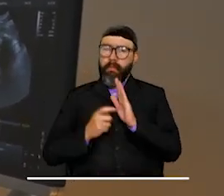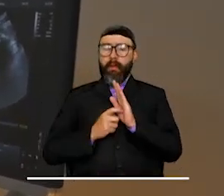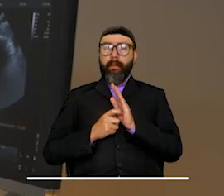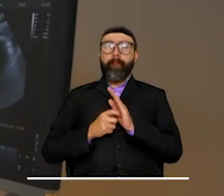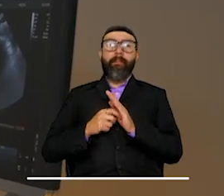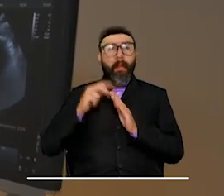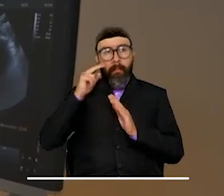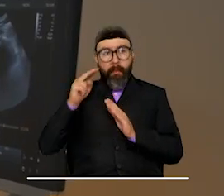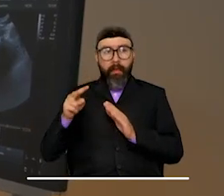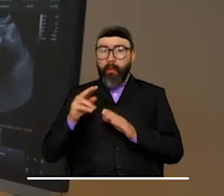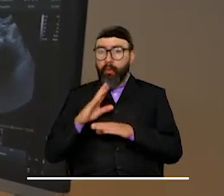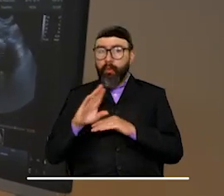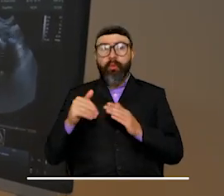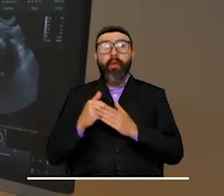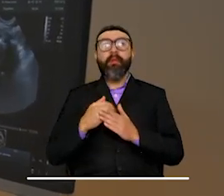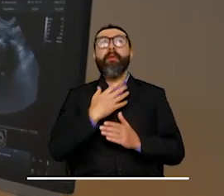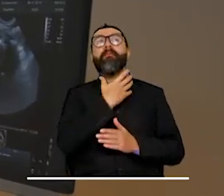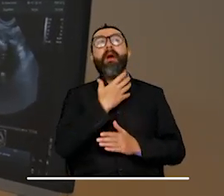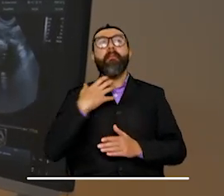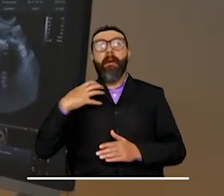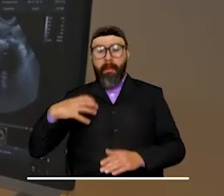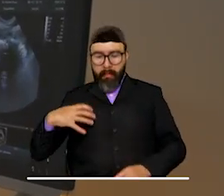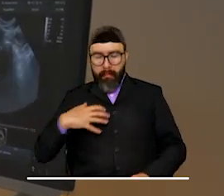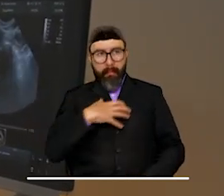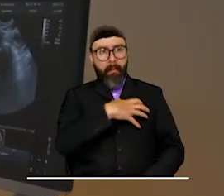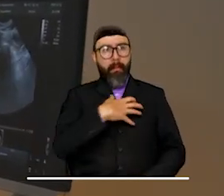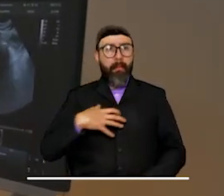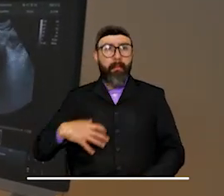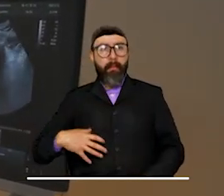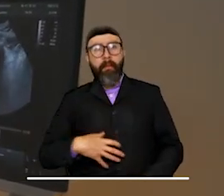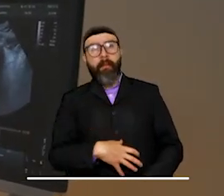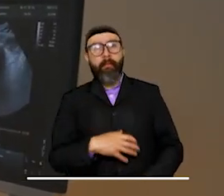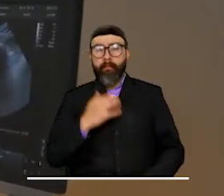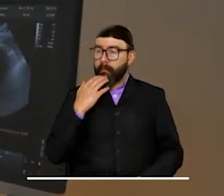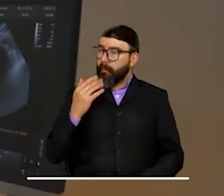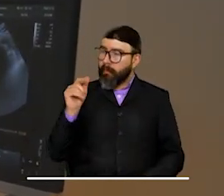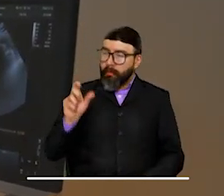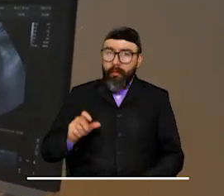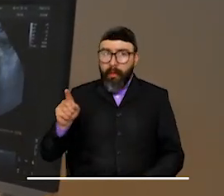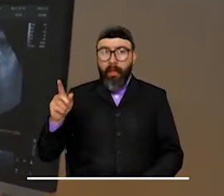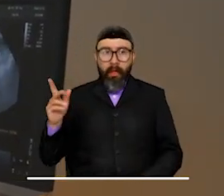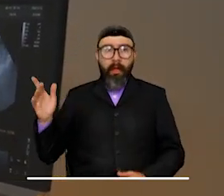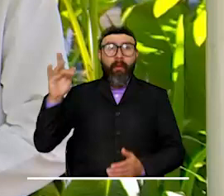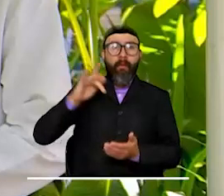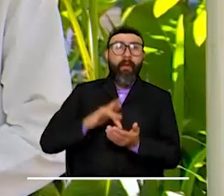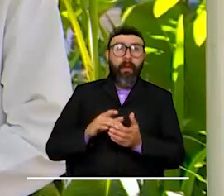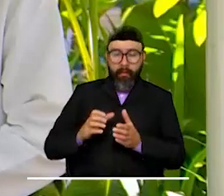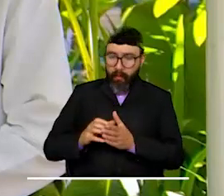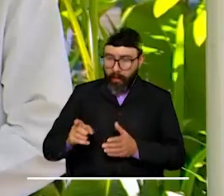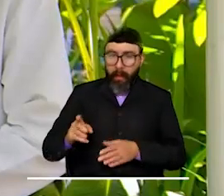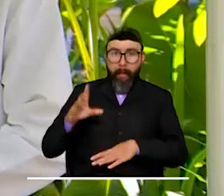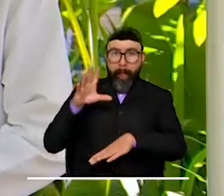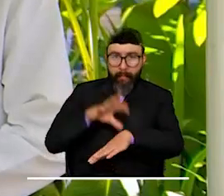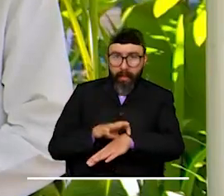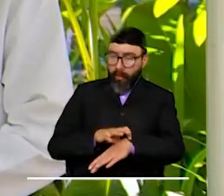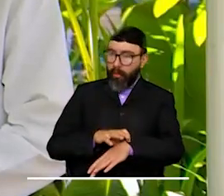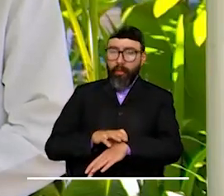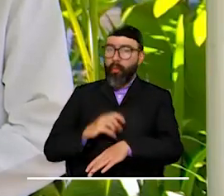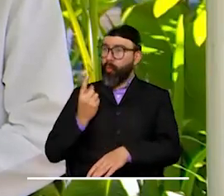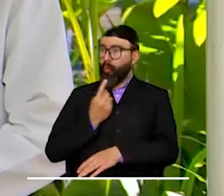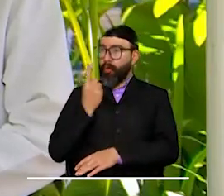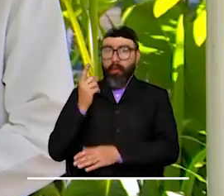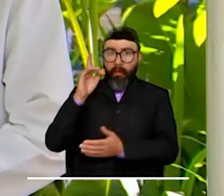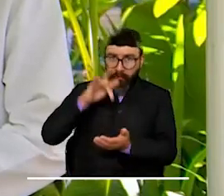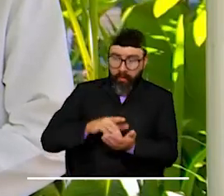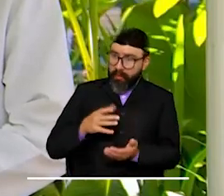los órganos, porque es que además el paciente, cuando se presenta la consulta médica, no va por una sola cosa, por un solo motivo